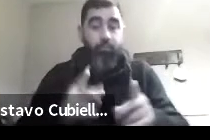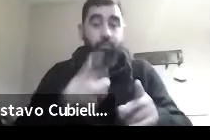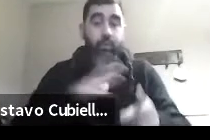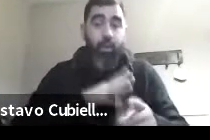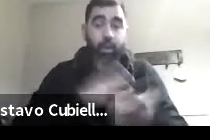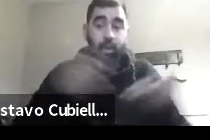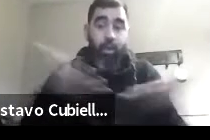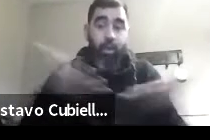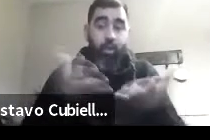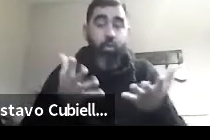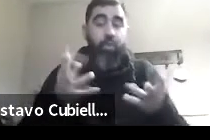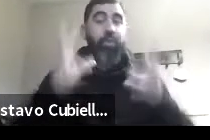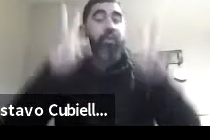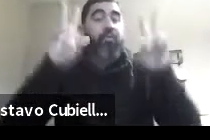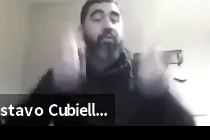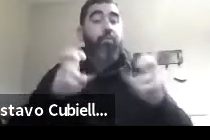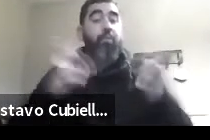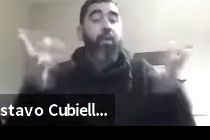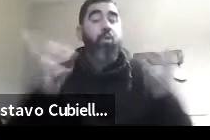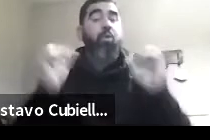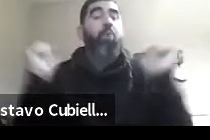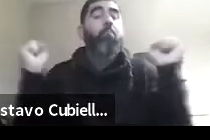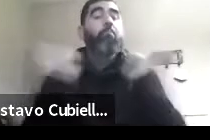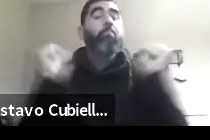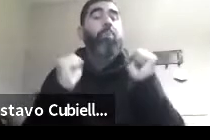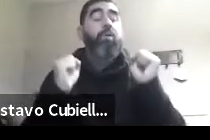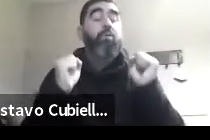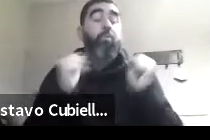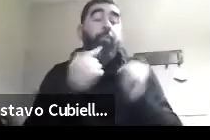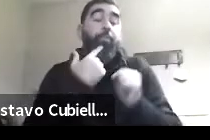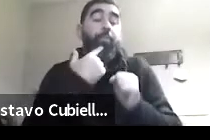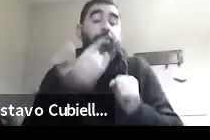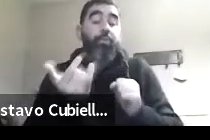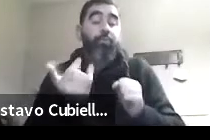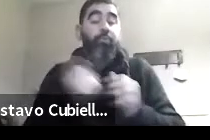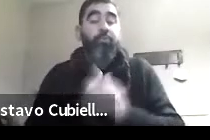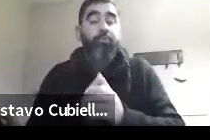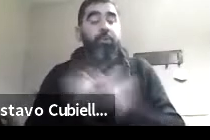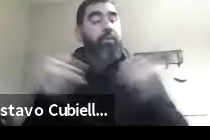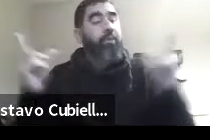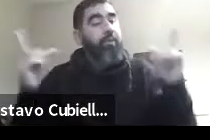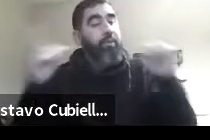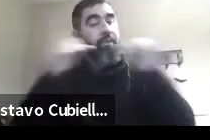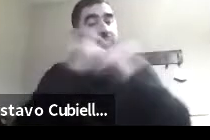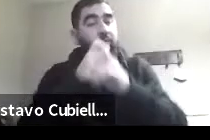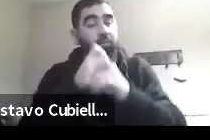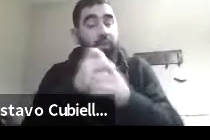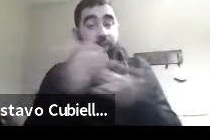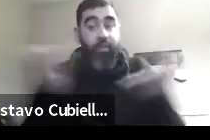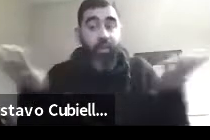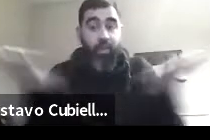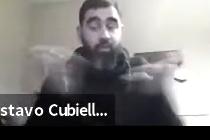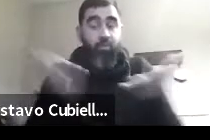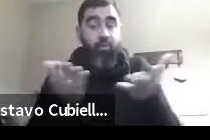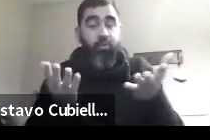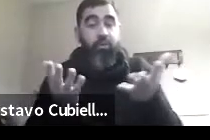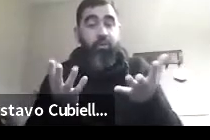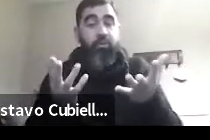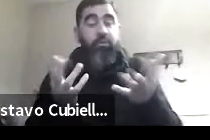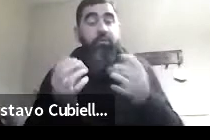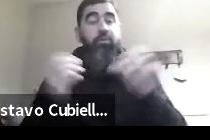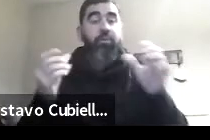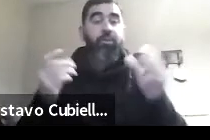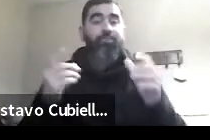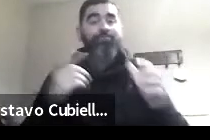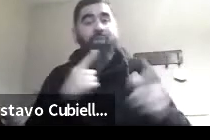de ruido y tenemos ciertos temores en ese sentido, dificultades existentes que nos generan